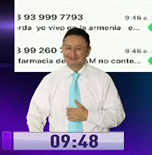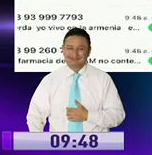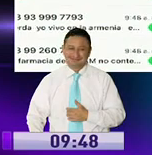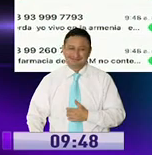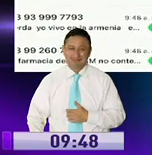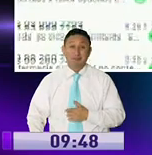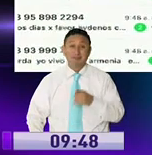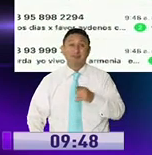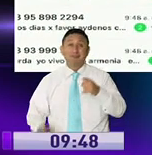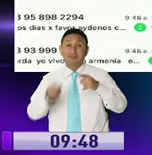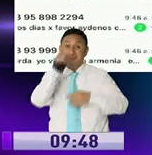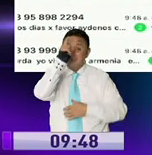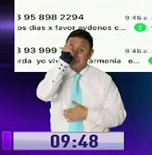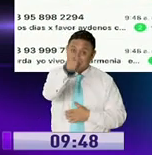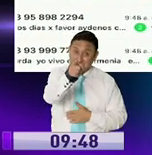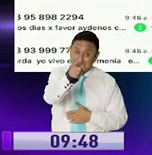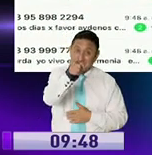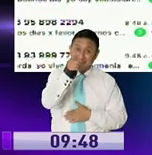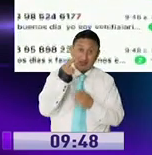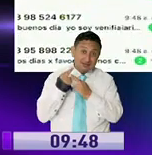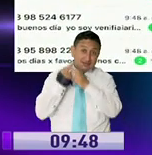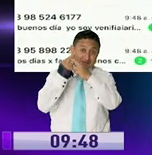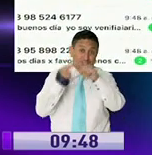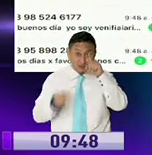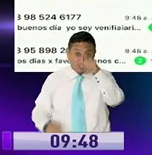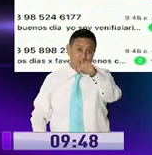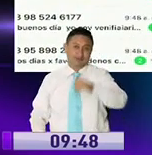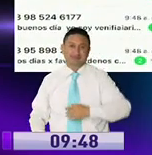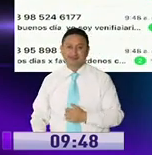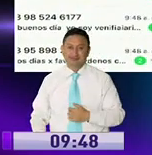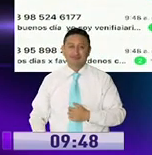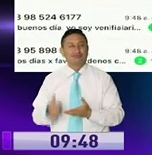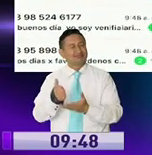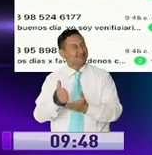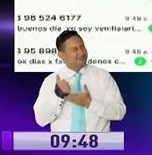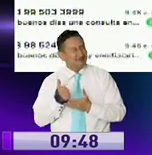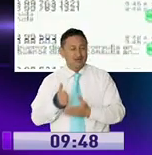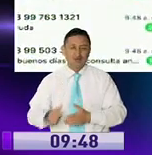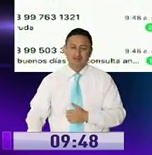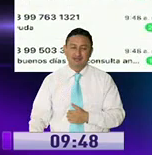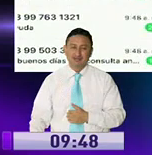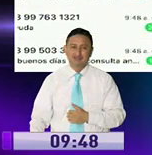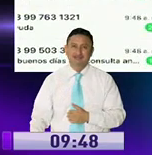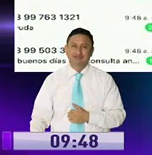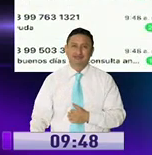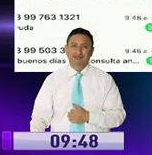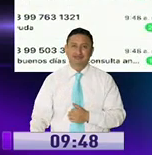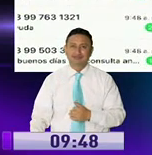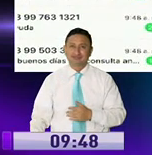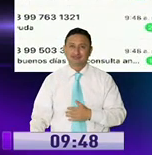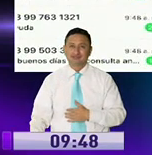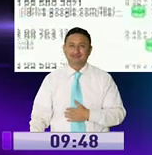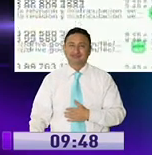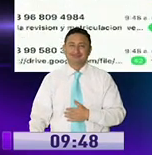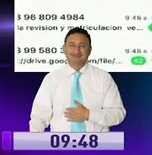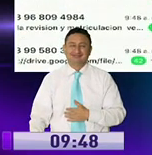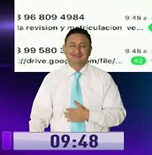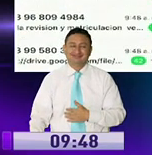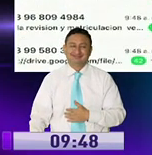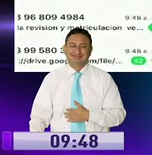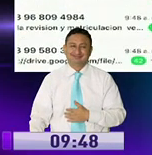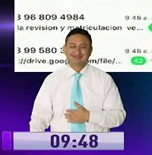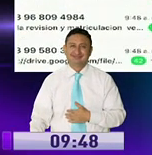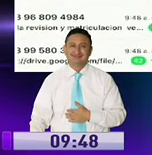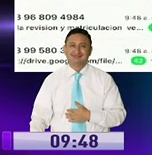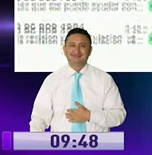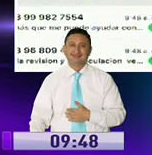caso. En ti encomendamos esto. ¿Eh? Por favor, así una que manito, ayúdenos. Eso, ayude. Buenos días.